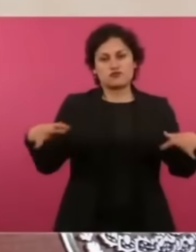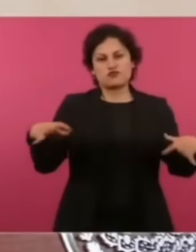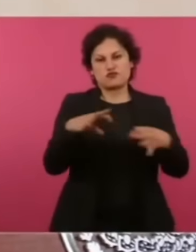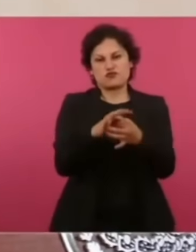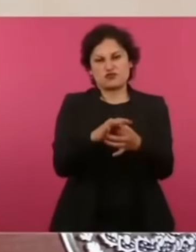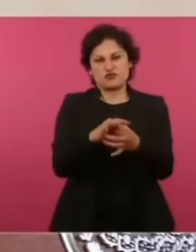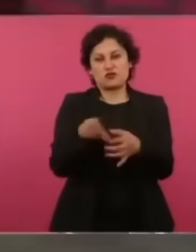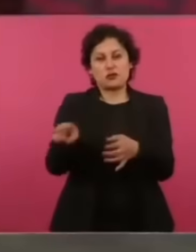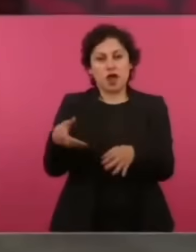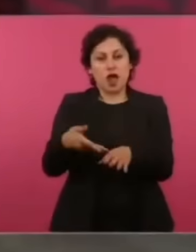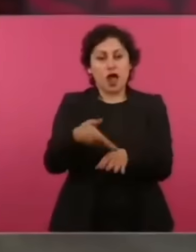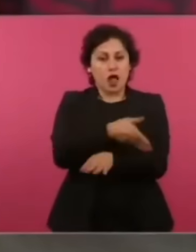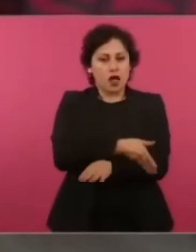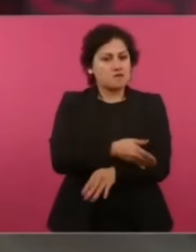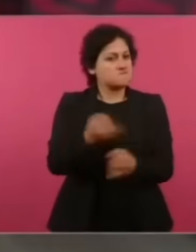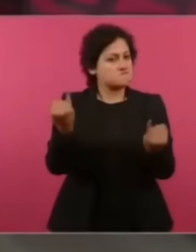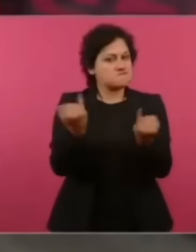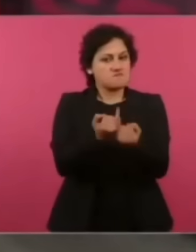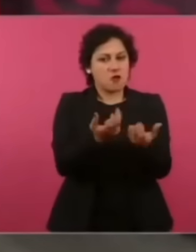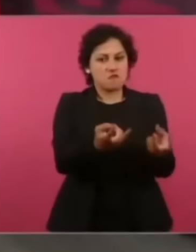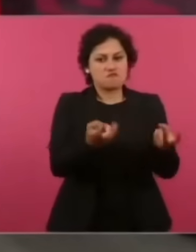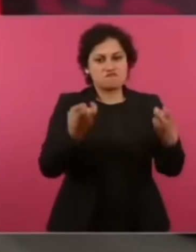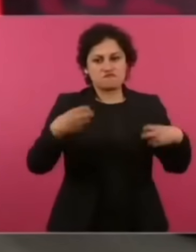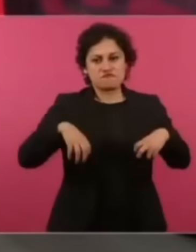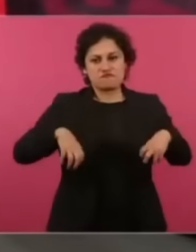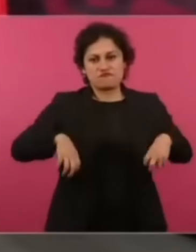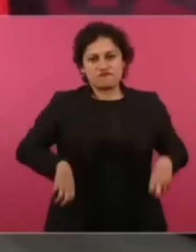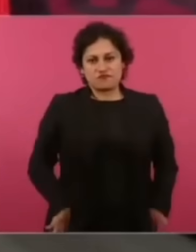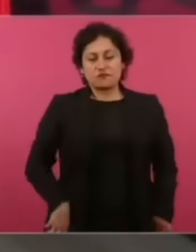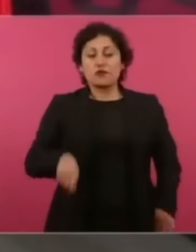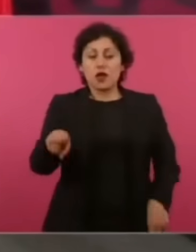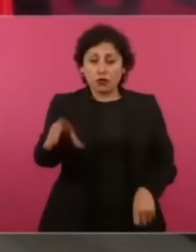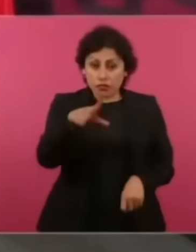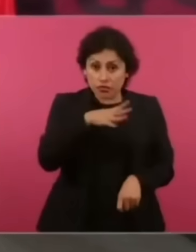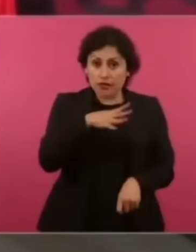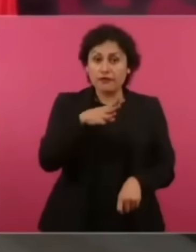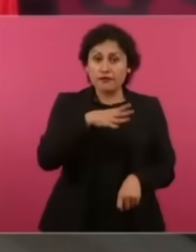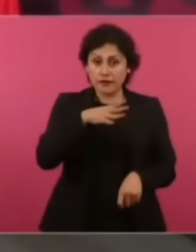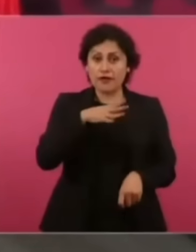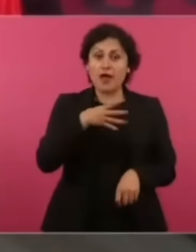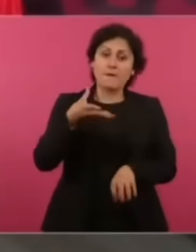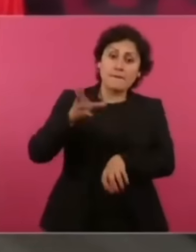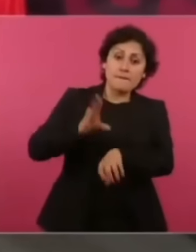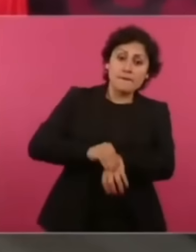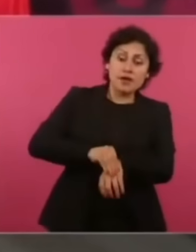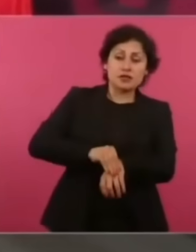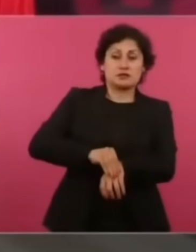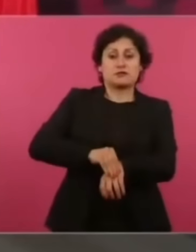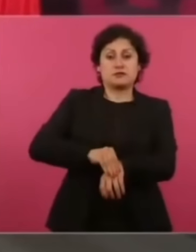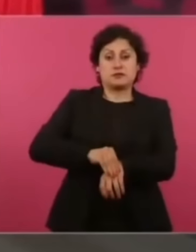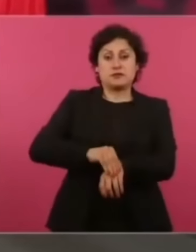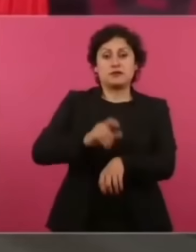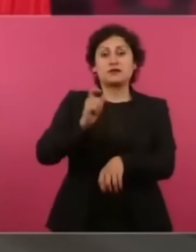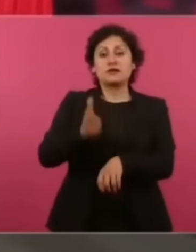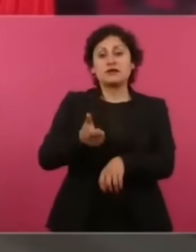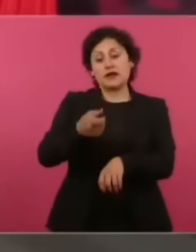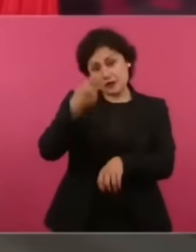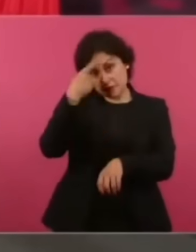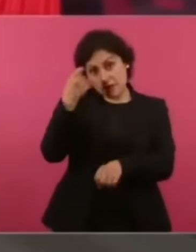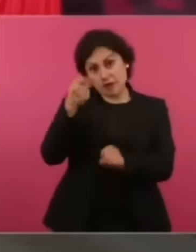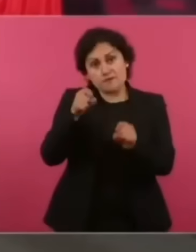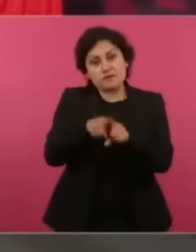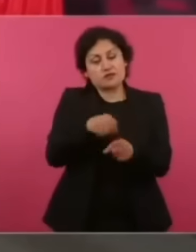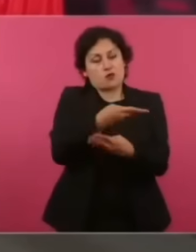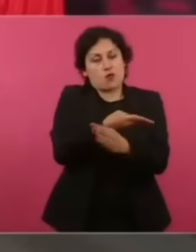sacaban provecho? ¿Obtenían créditos de la banca de desarrollo? Bueno,